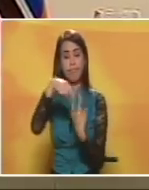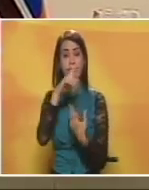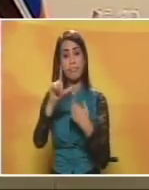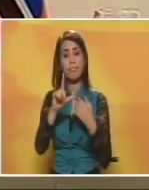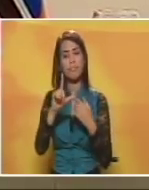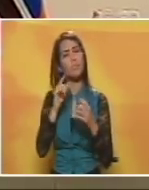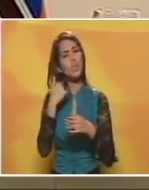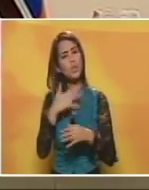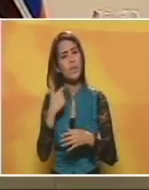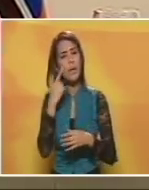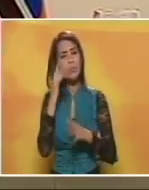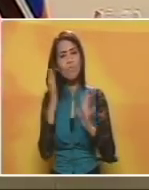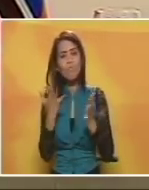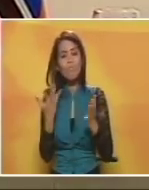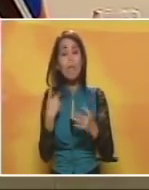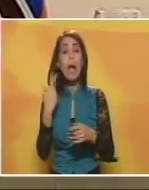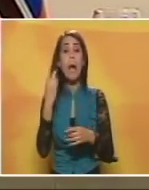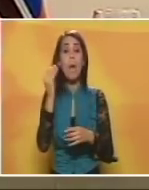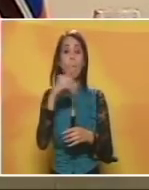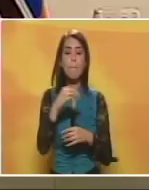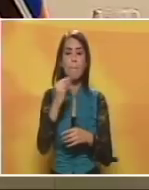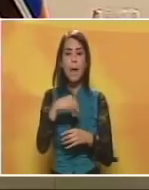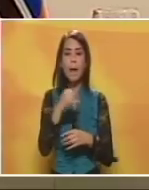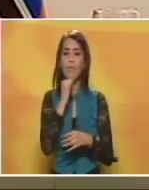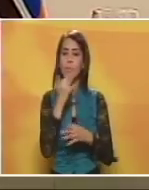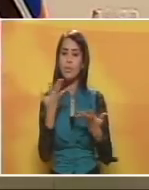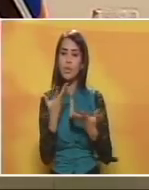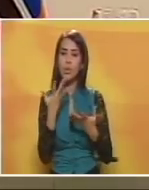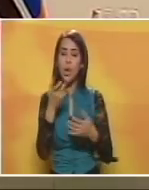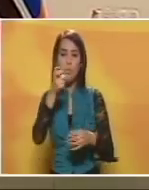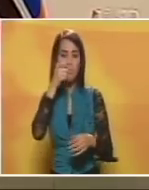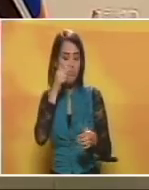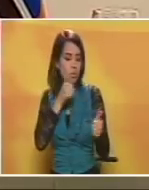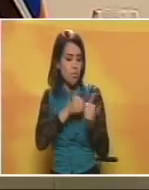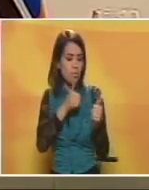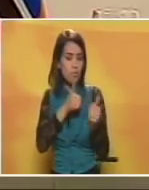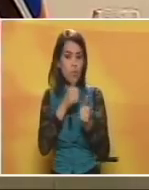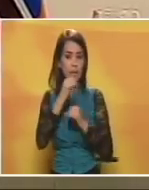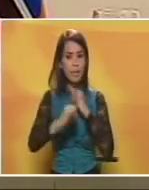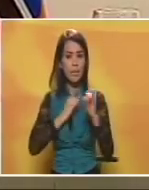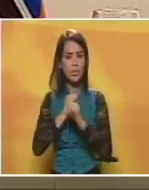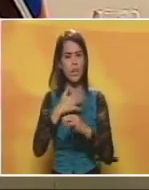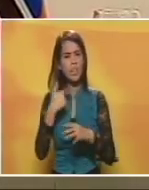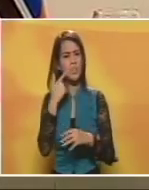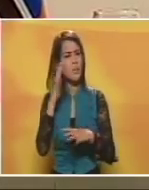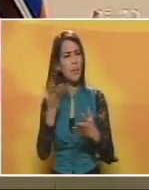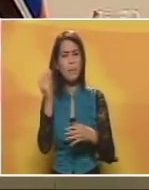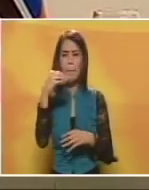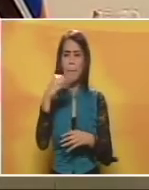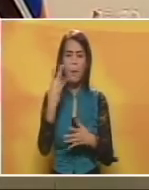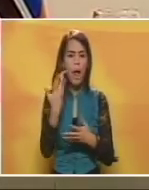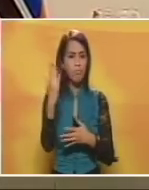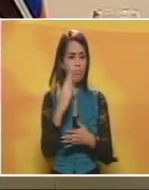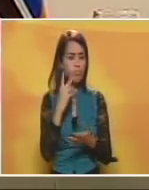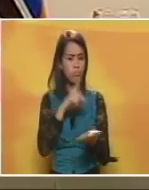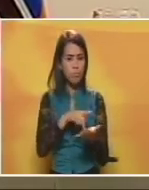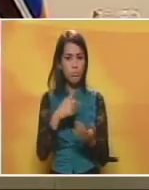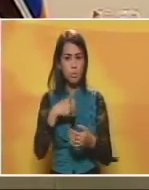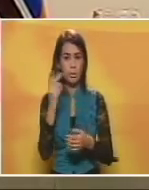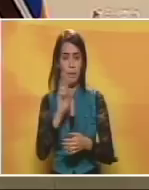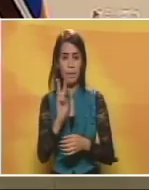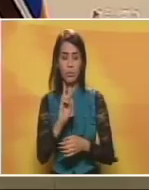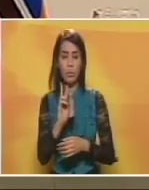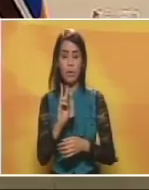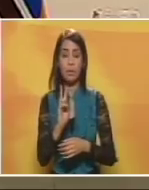saber si hay algún dato más sobre los observadores internacionales. ¿Quién más va a venir? Le pregunto también a propósito de las